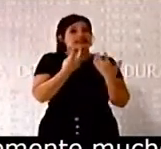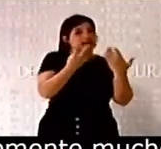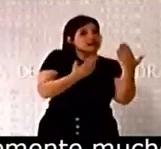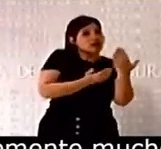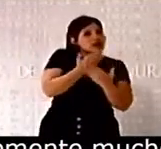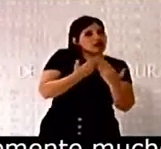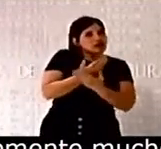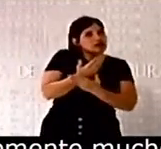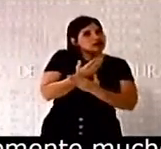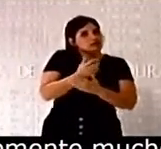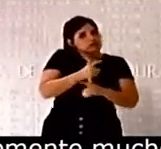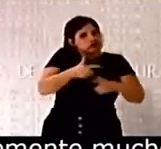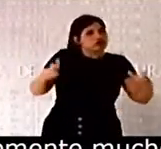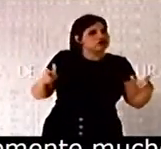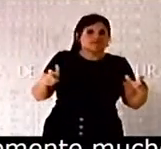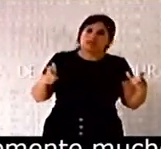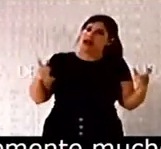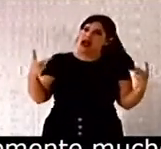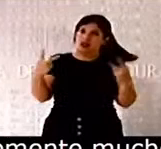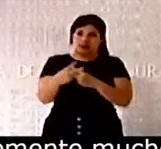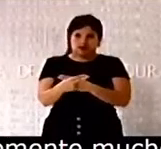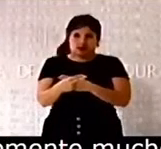que se pueda realizar